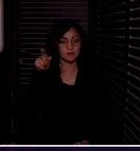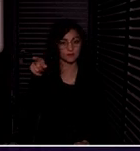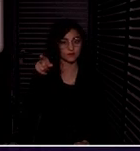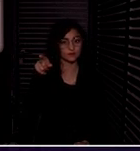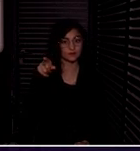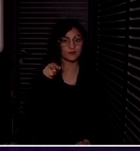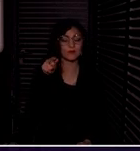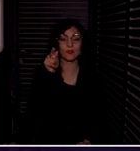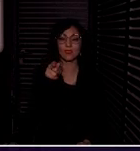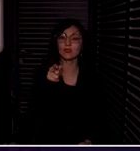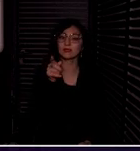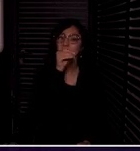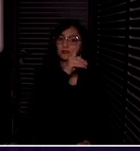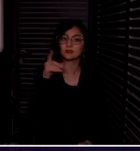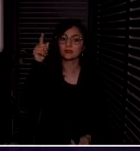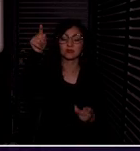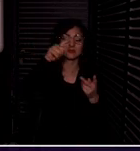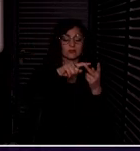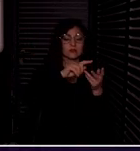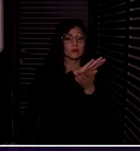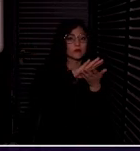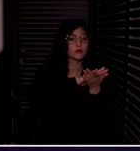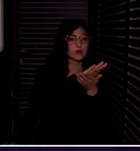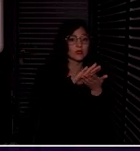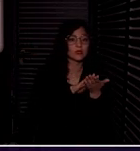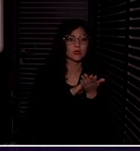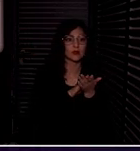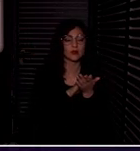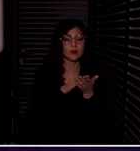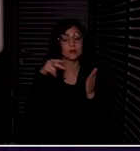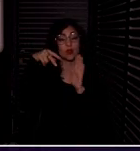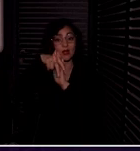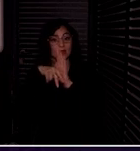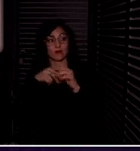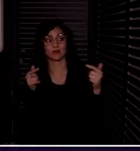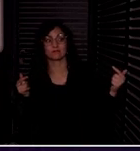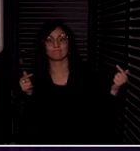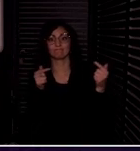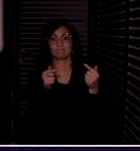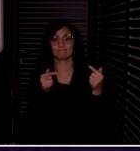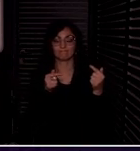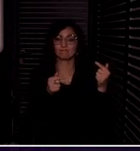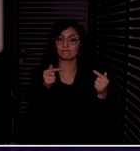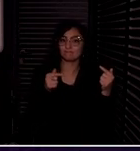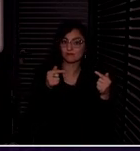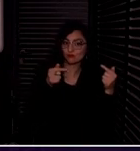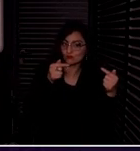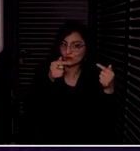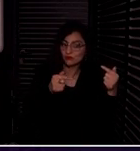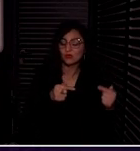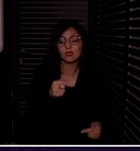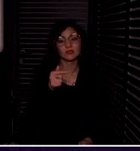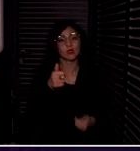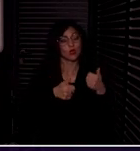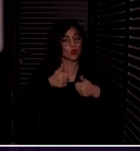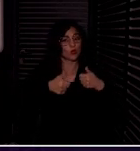a operadores, como es el caso de Netflix. Pero esas dos hipótesis serían discutibles como